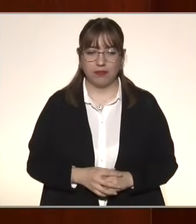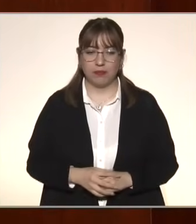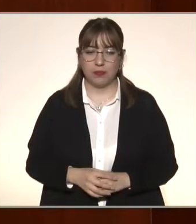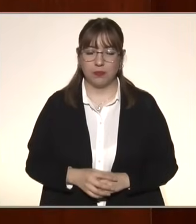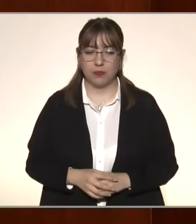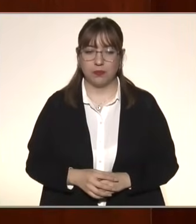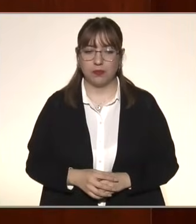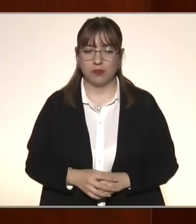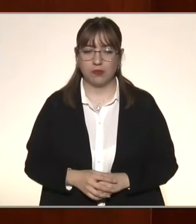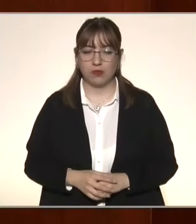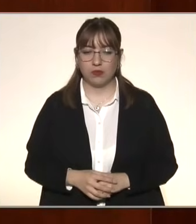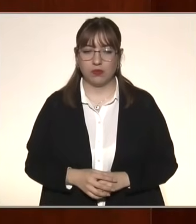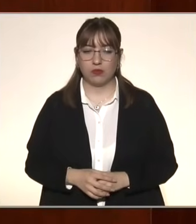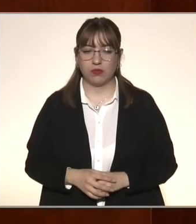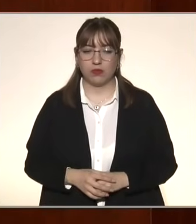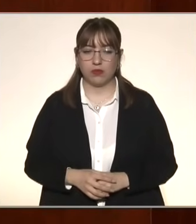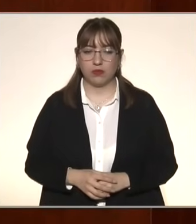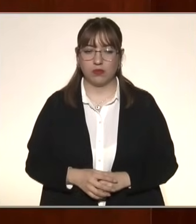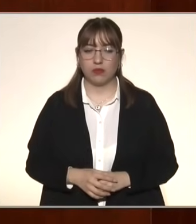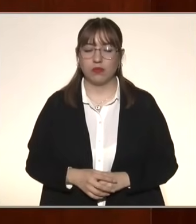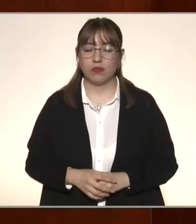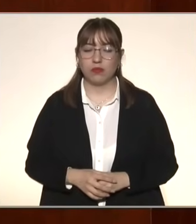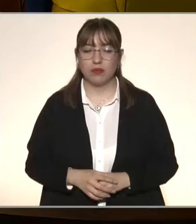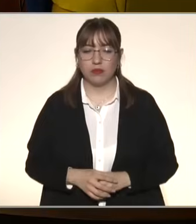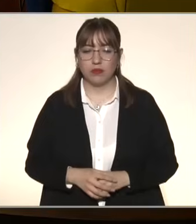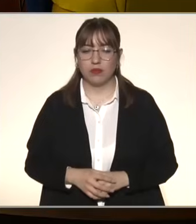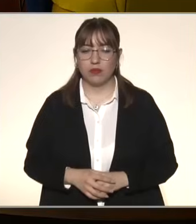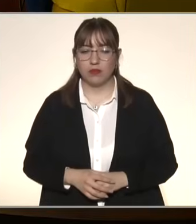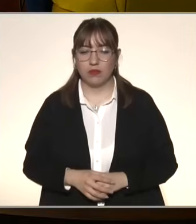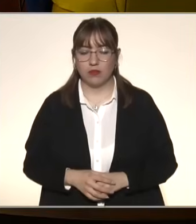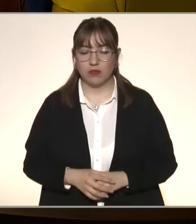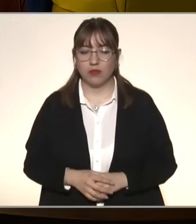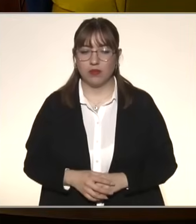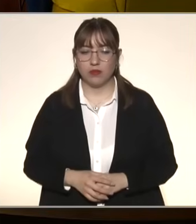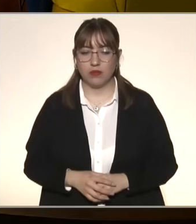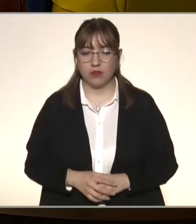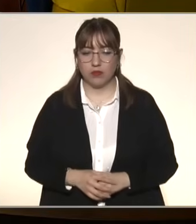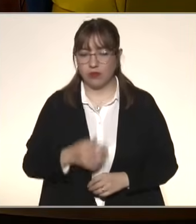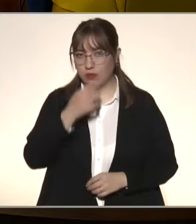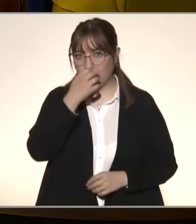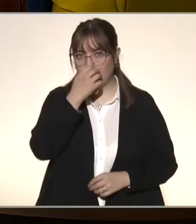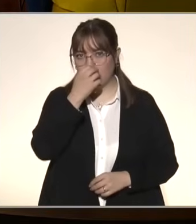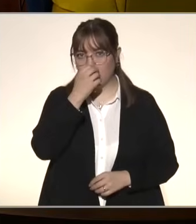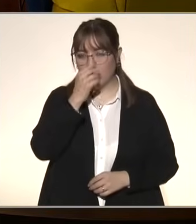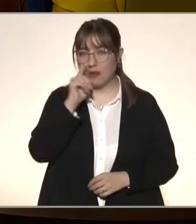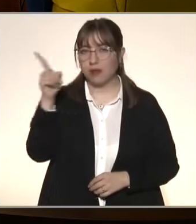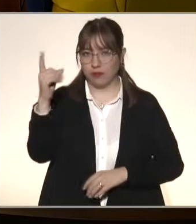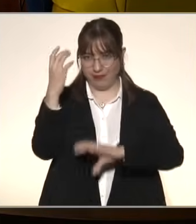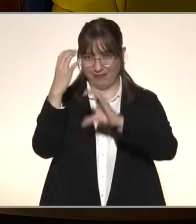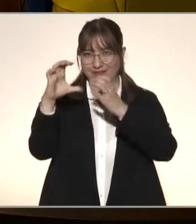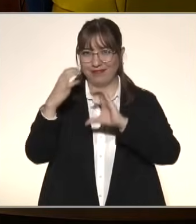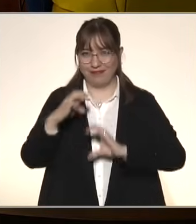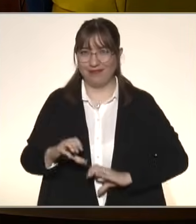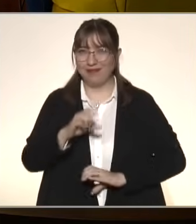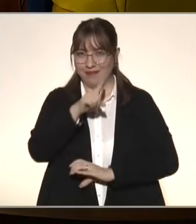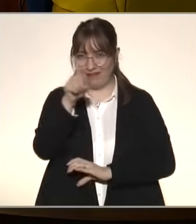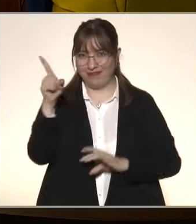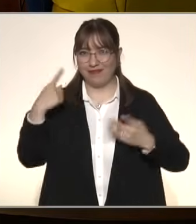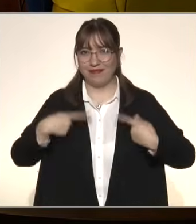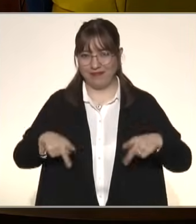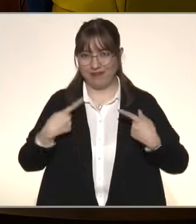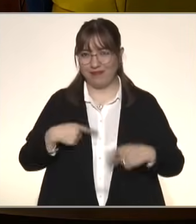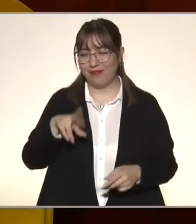o imposición deja de ser gusto. Claro, adelante, por favor. De hecho, nos contaron de varios de los rituales que el público hace. Nos